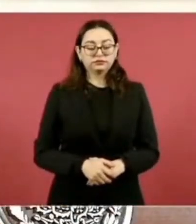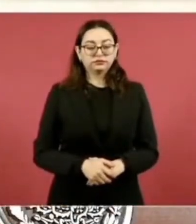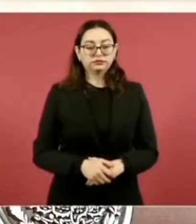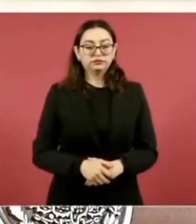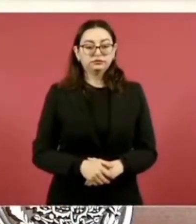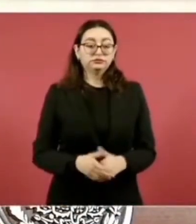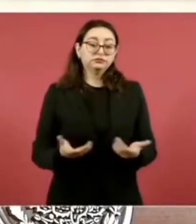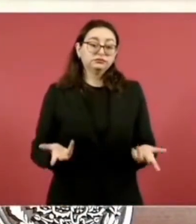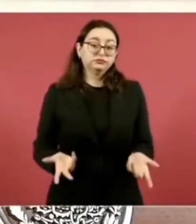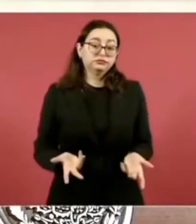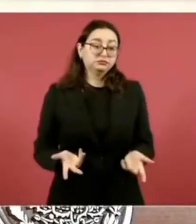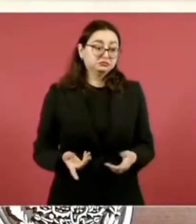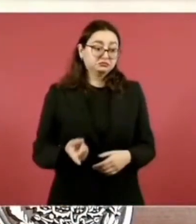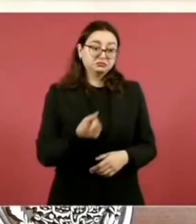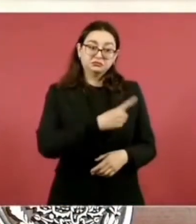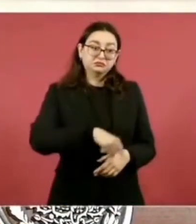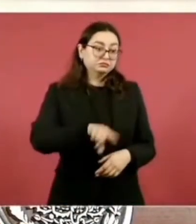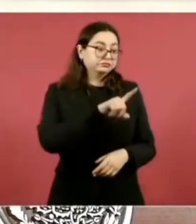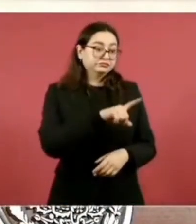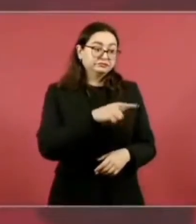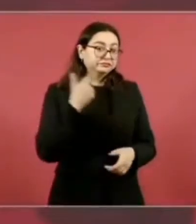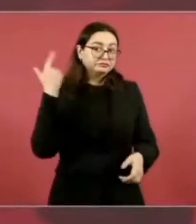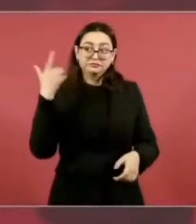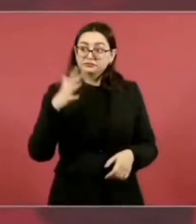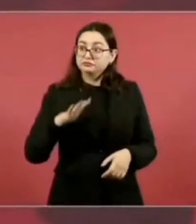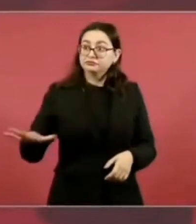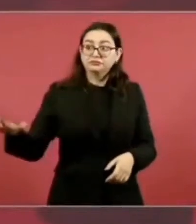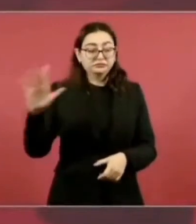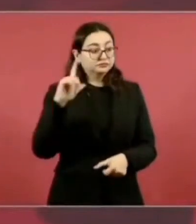mal para ellos, pero está muy bien para nosotros.